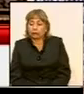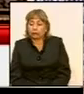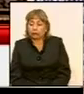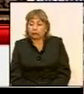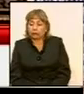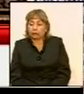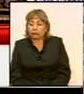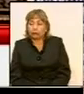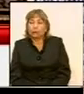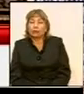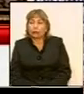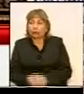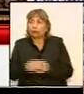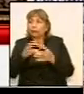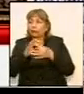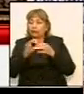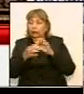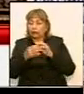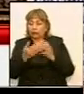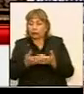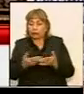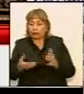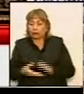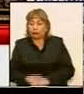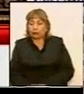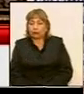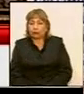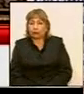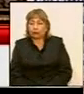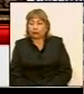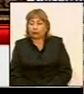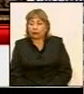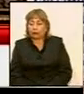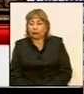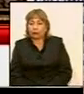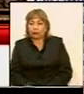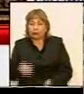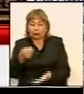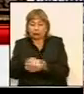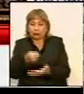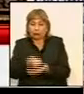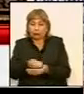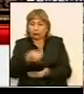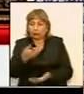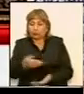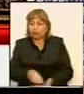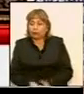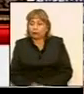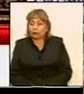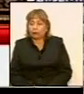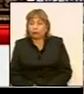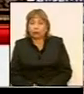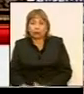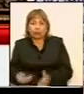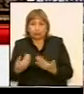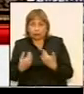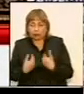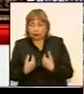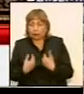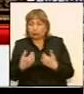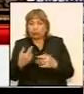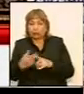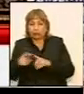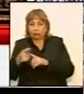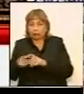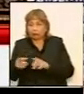La caída de impuestos, vamos a hablar ahora un poquito de impuestos. La caída del pago de renta tiene diferentes factores,